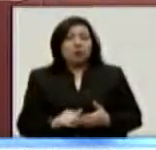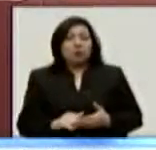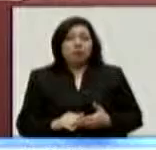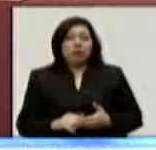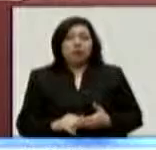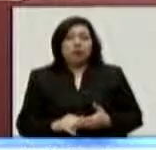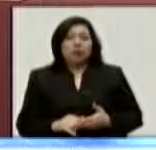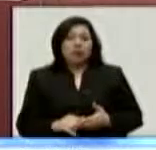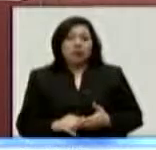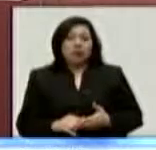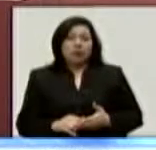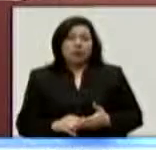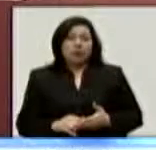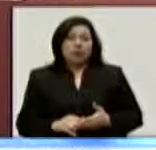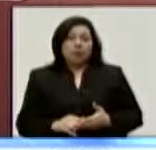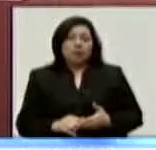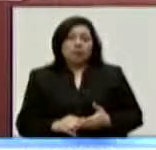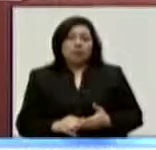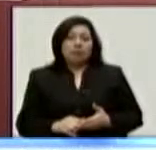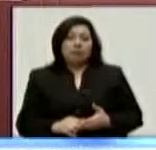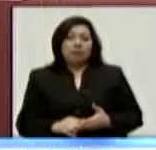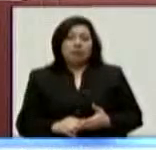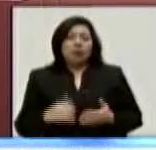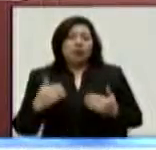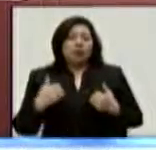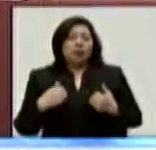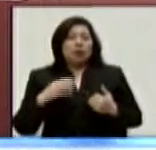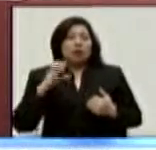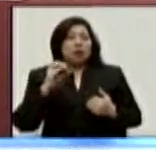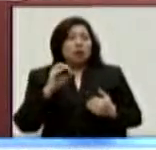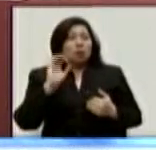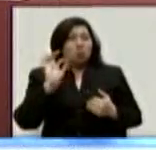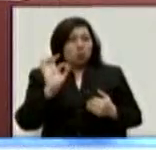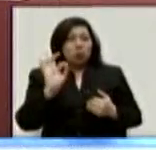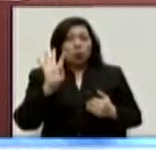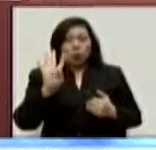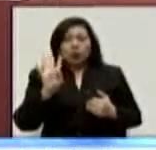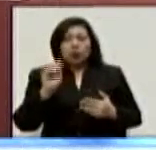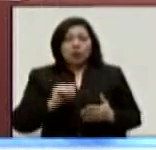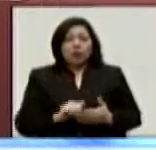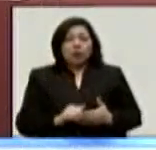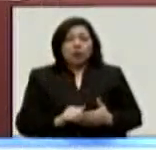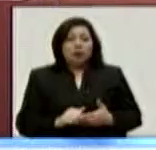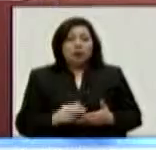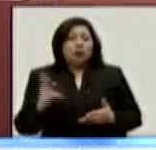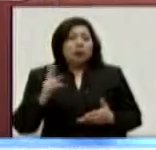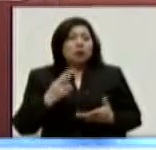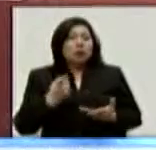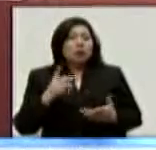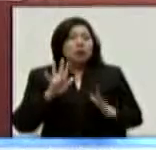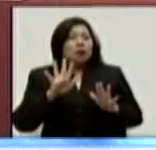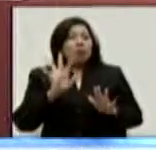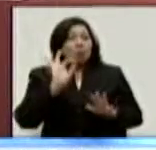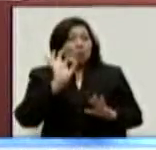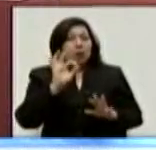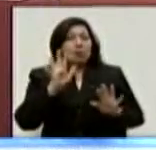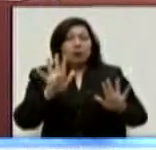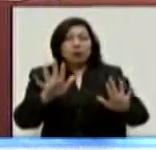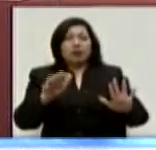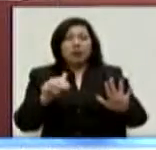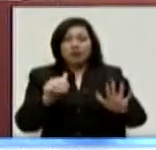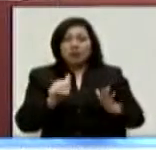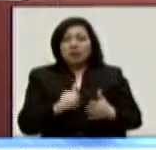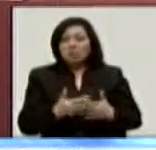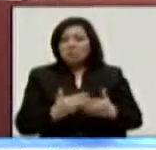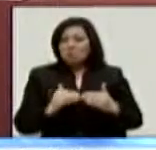decir, Pitkin e Integral de Servicios Técnicos, Pitkin tenía 0.04, Integral de Servicios Técnicos 1.16, y no